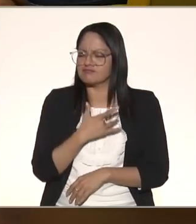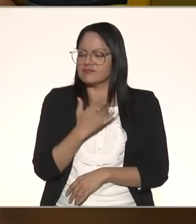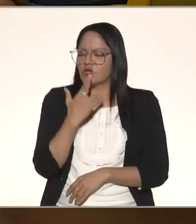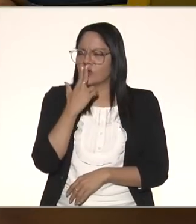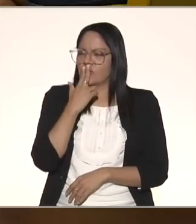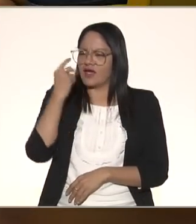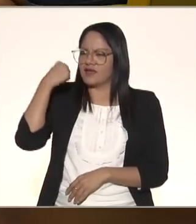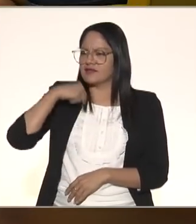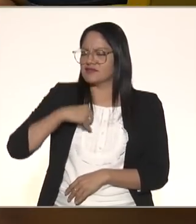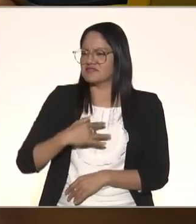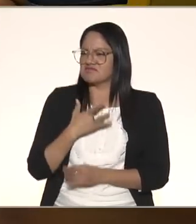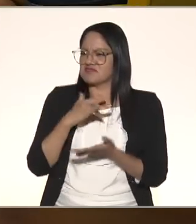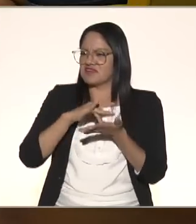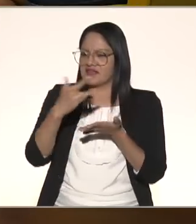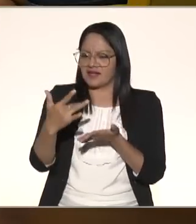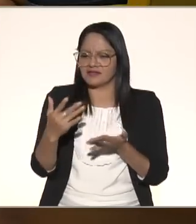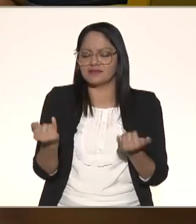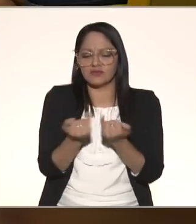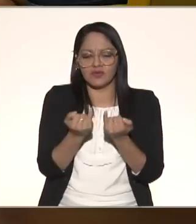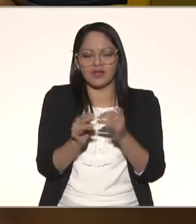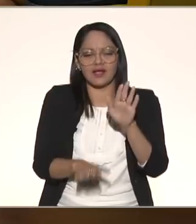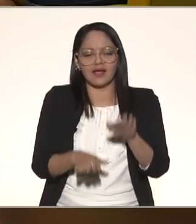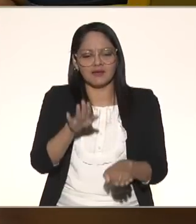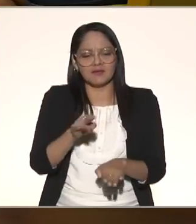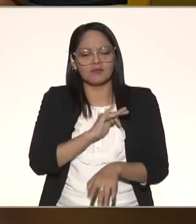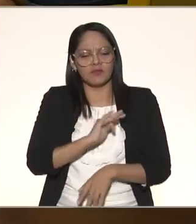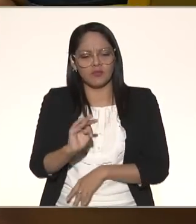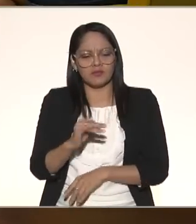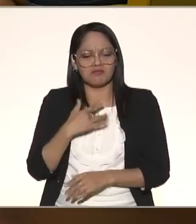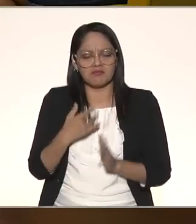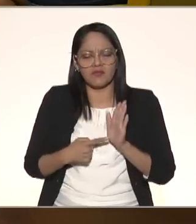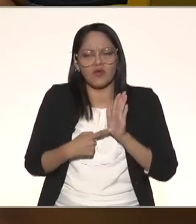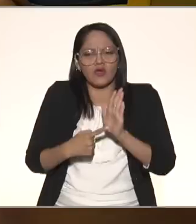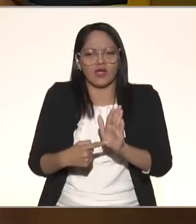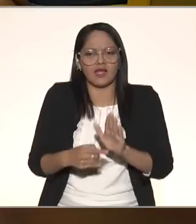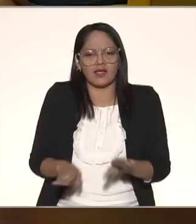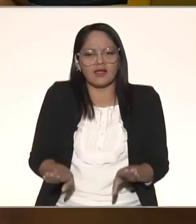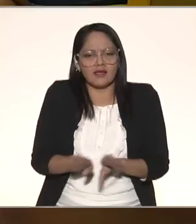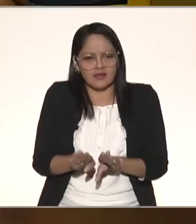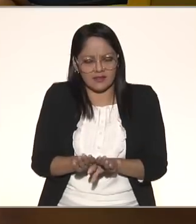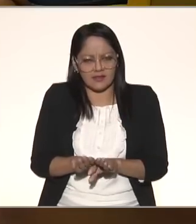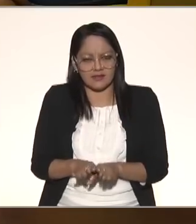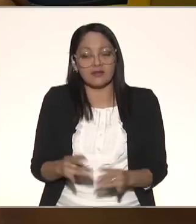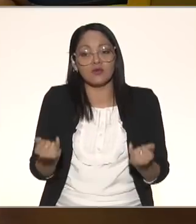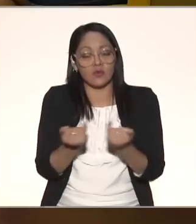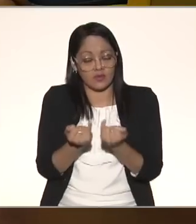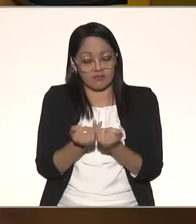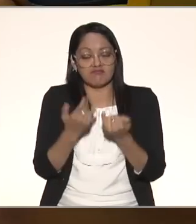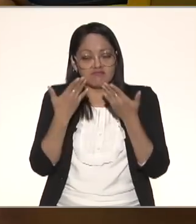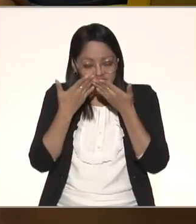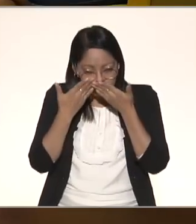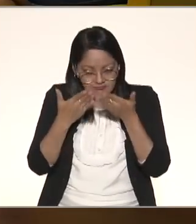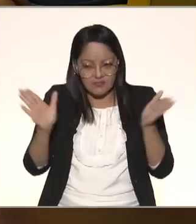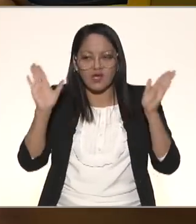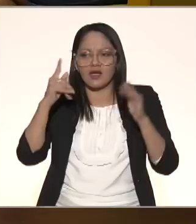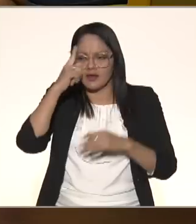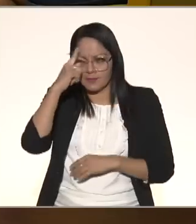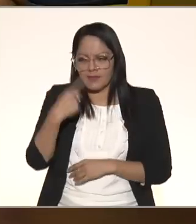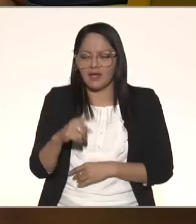en ocasiones es importante poderlo manifestar y abiertamente para